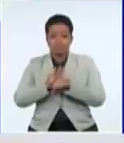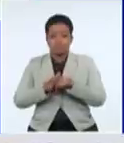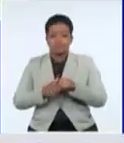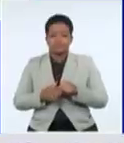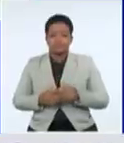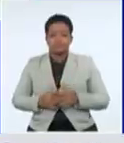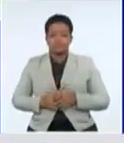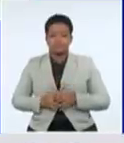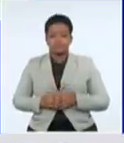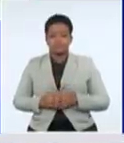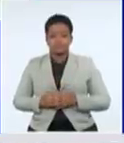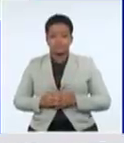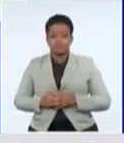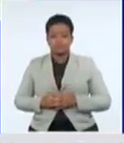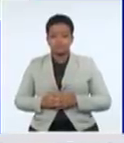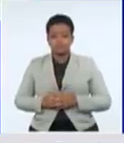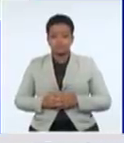COVID-19.